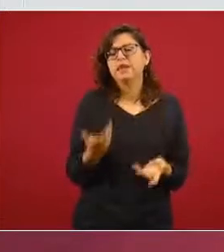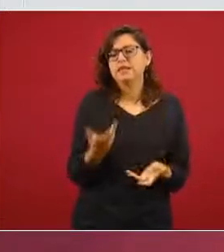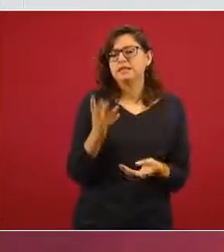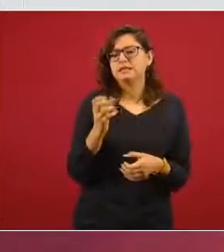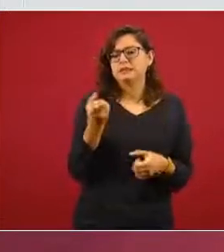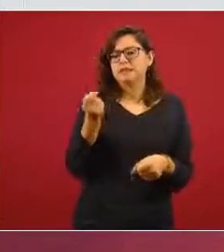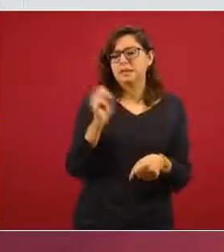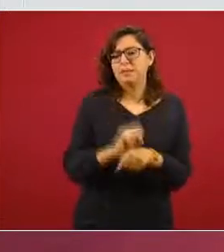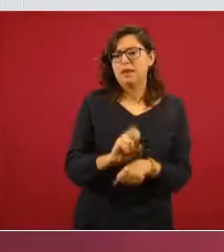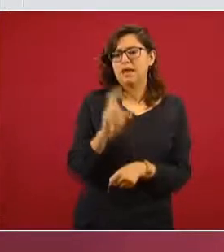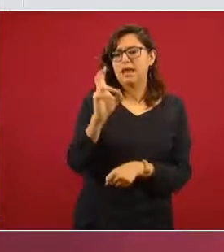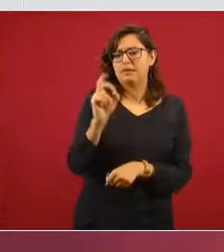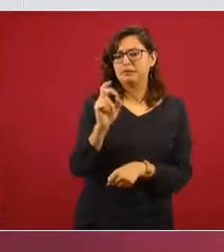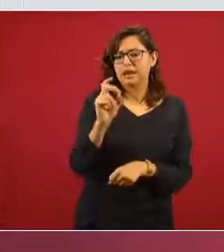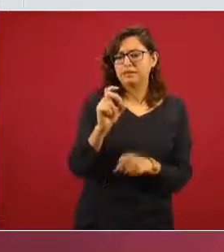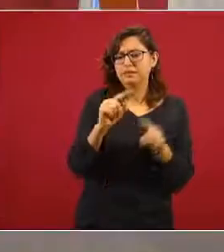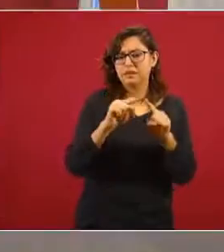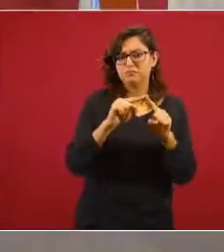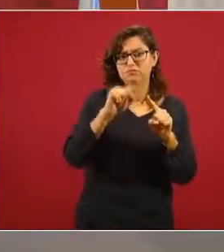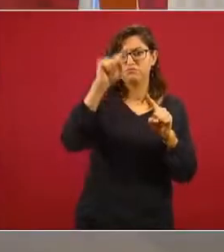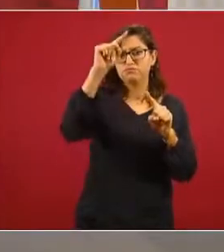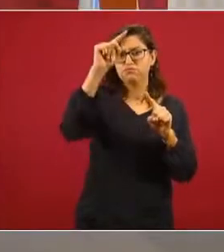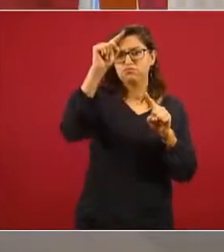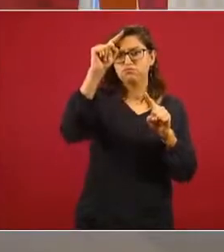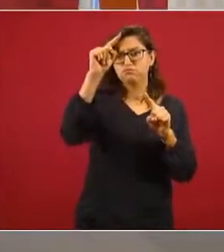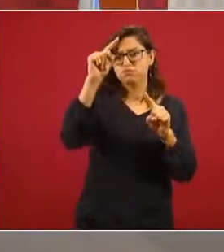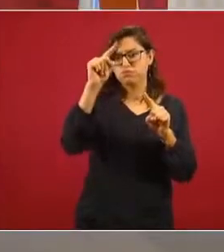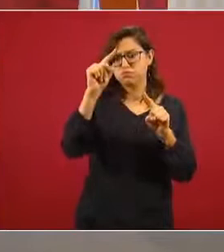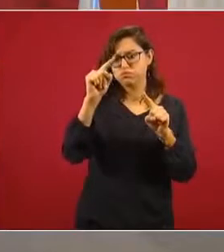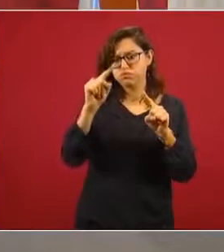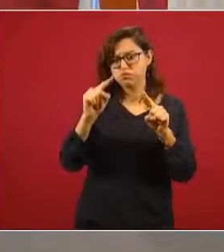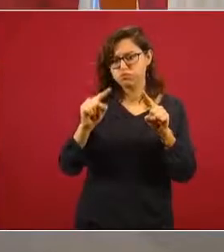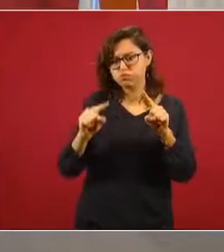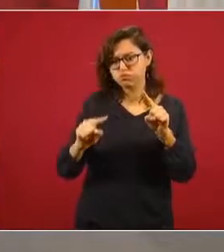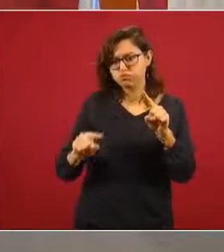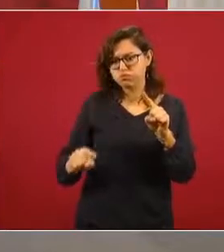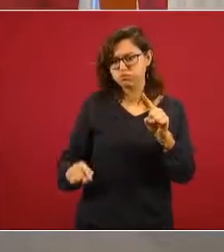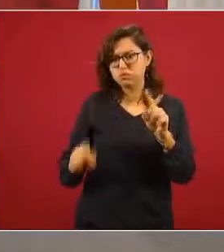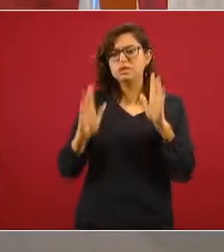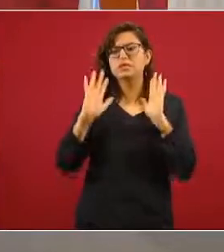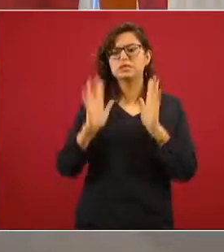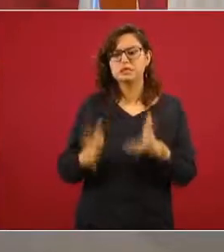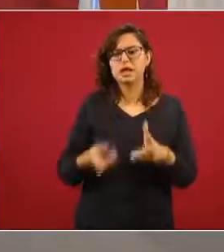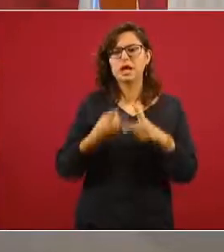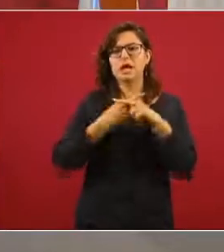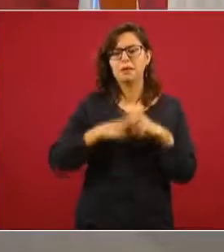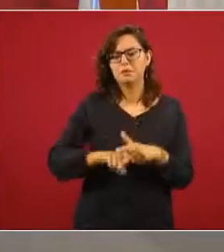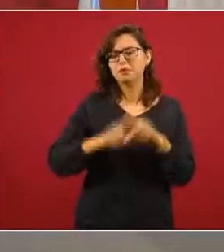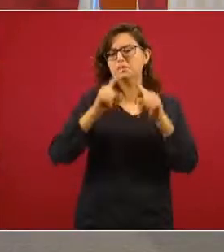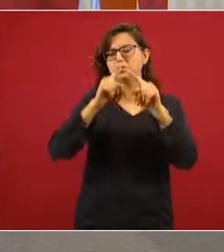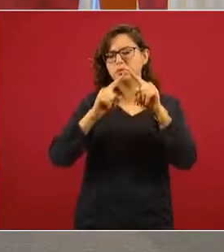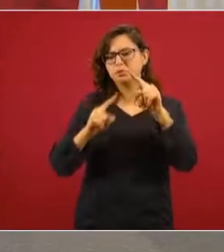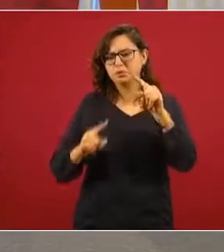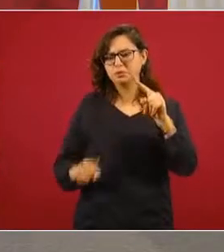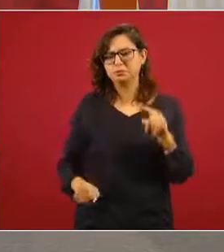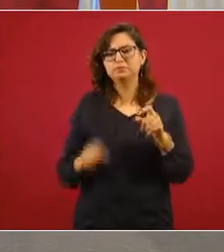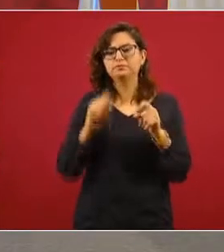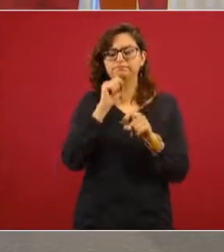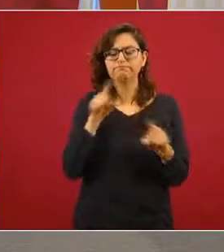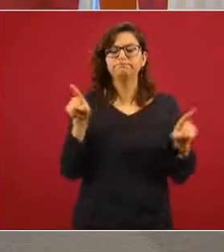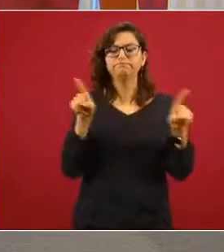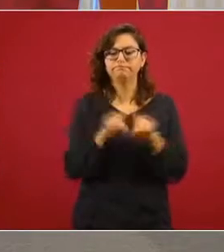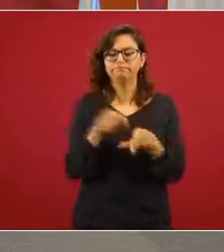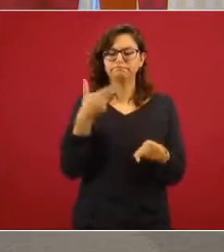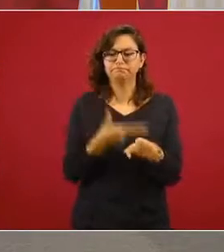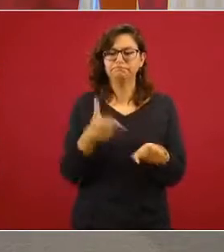agosto, llegó a un punto máximo y aparentemente tiene una disminución sostenida. Amplia disponibilidad hospitalaria, está en semáforo naranja.